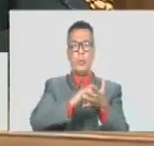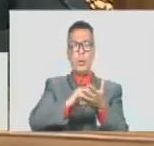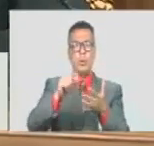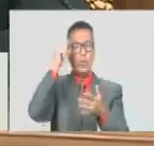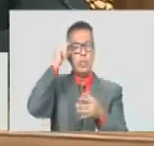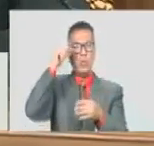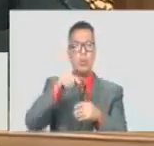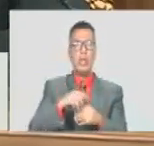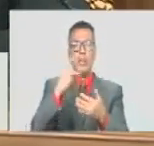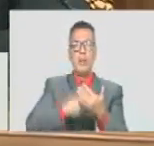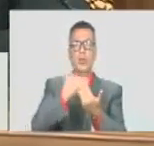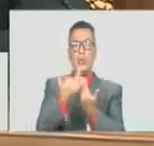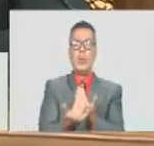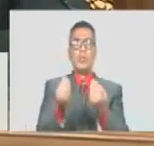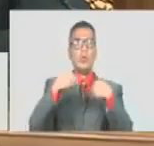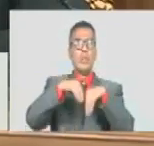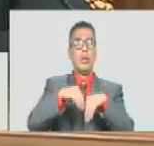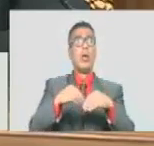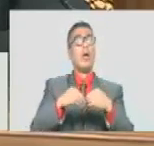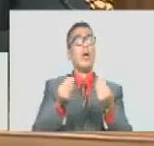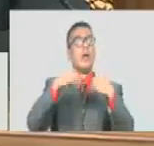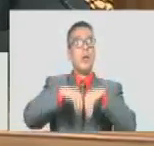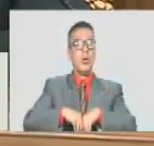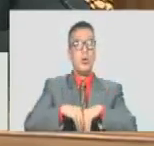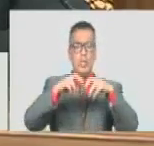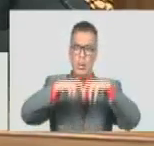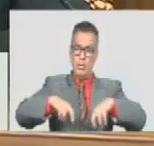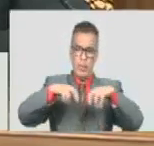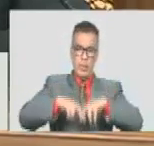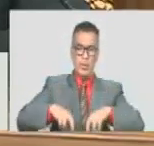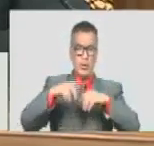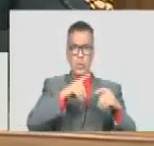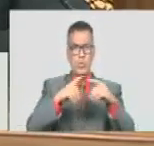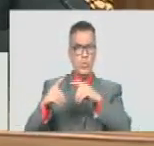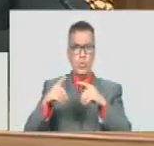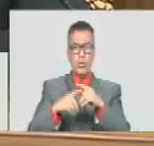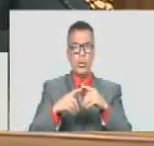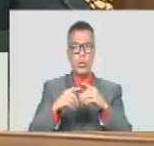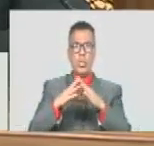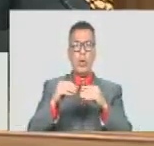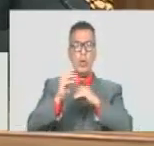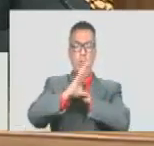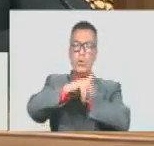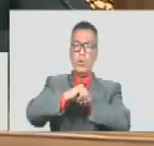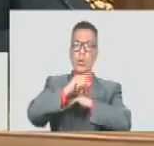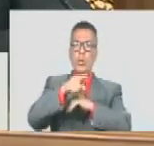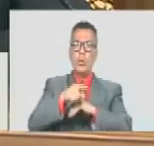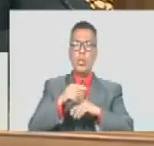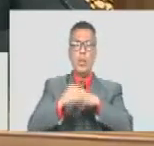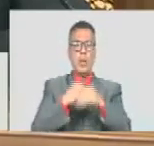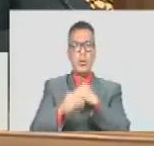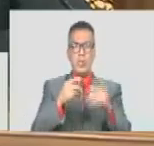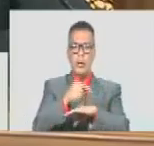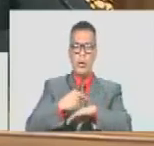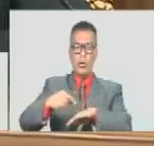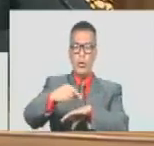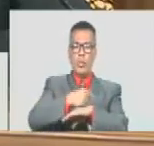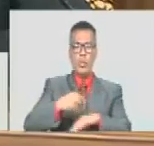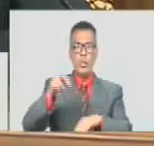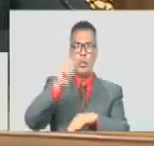día. Proyecto de acuerdo en apoyo a la investigación y lucha contra la corrupción emprendida por el Gobierno